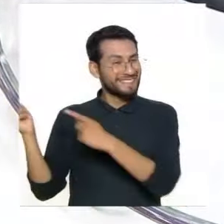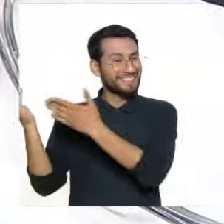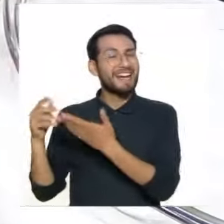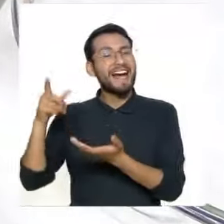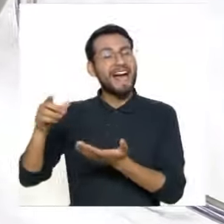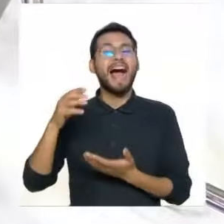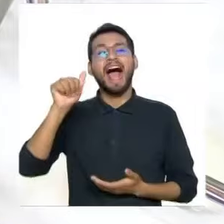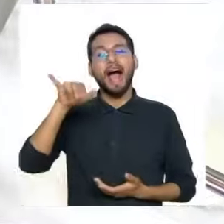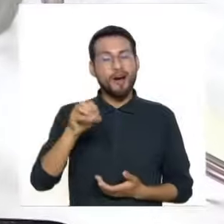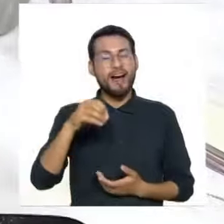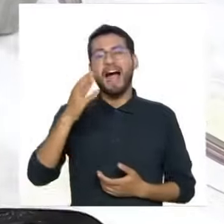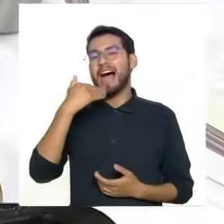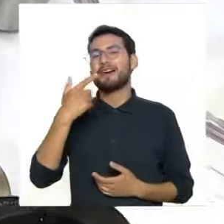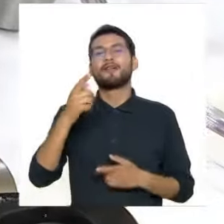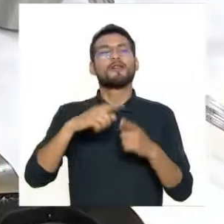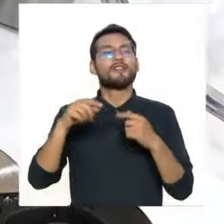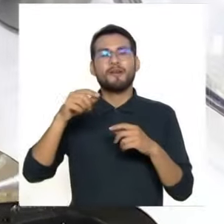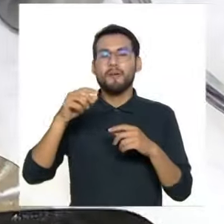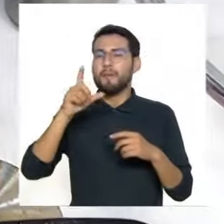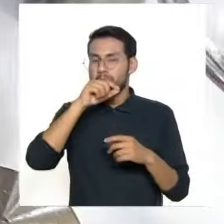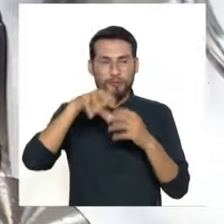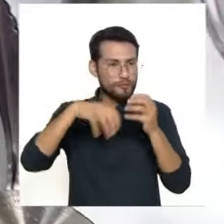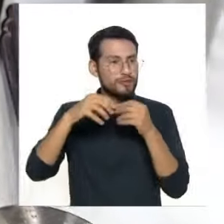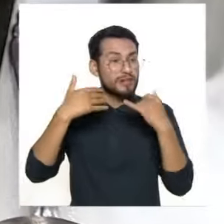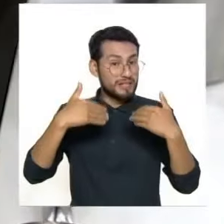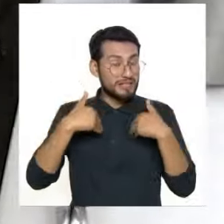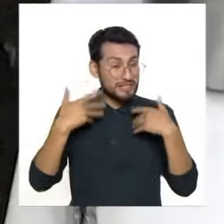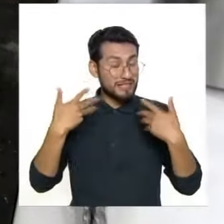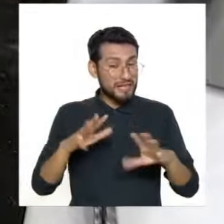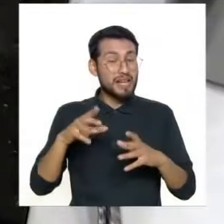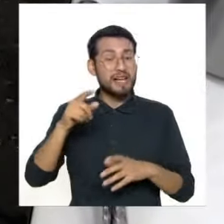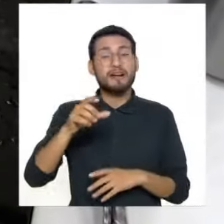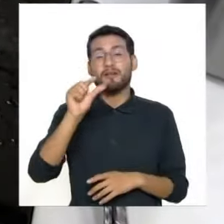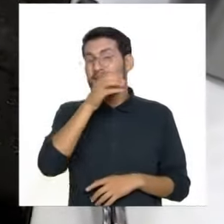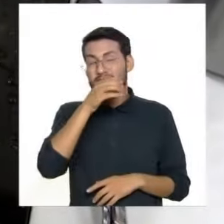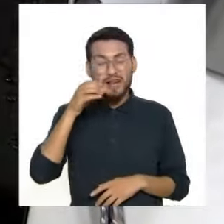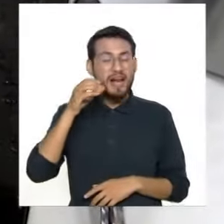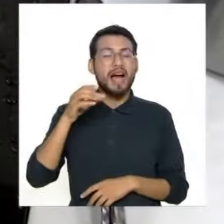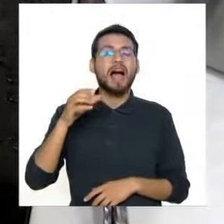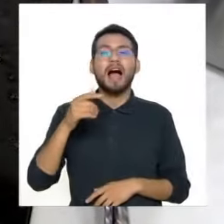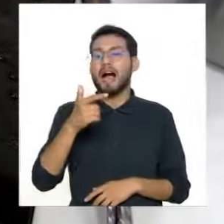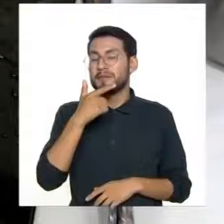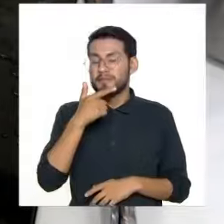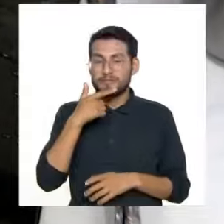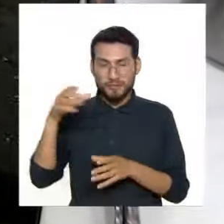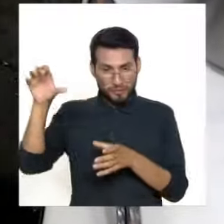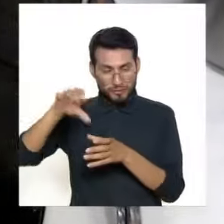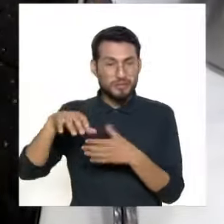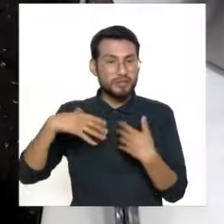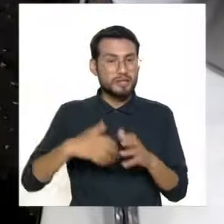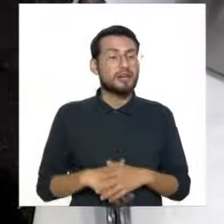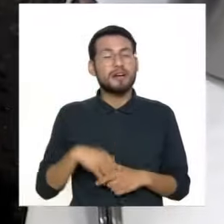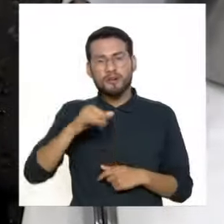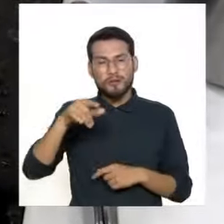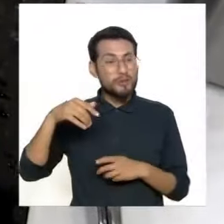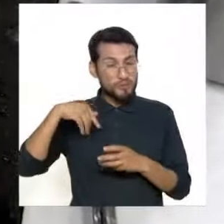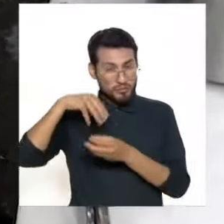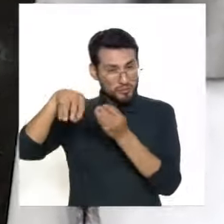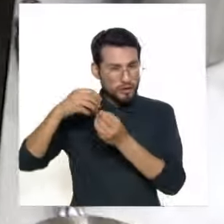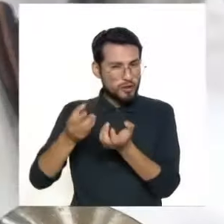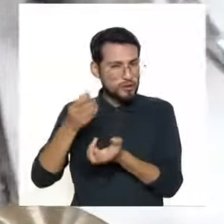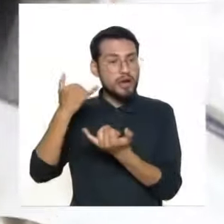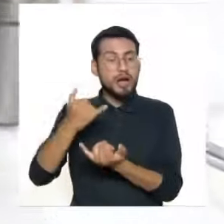Colorado el pollo tenía sal pimente y comino tiene ya también un poco de un poco de cerveza rubia Este pollo ya está cocido lo vamos a retirar y esto